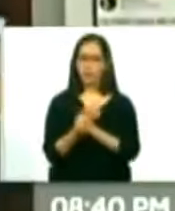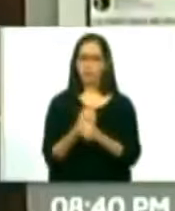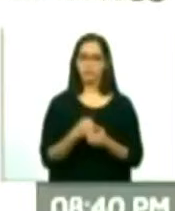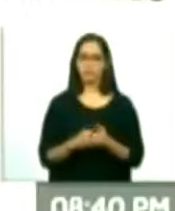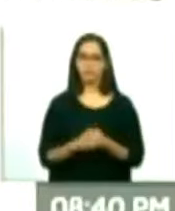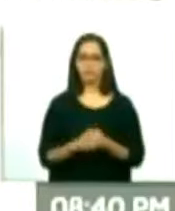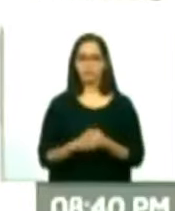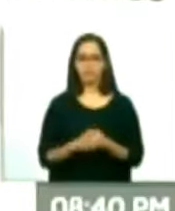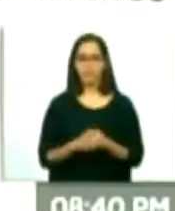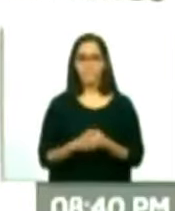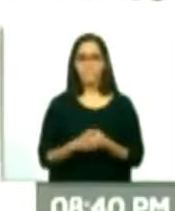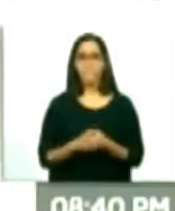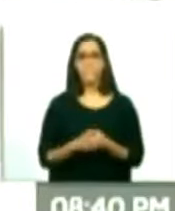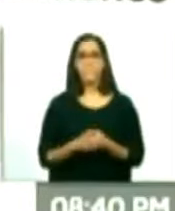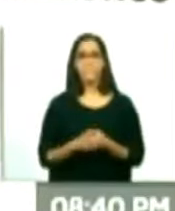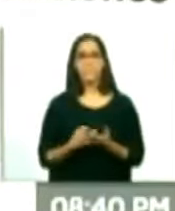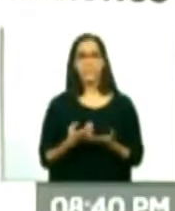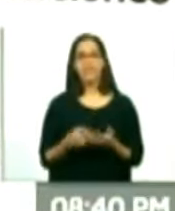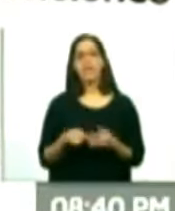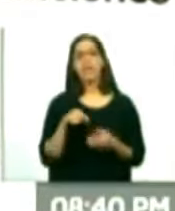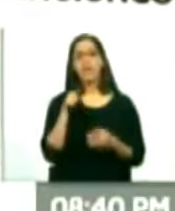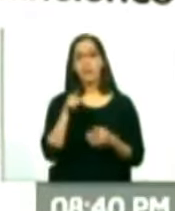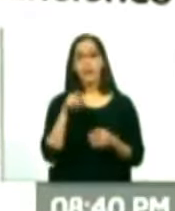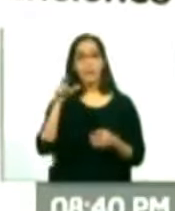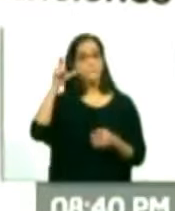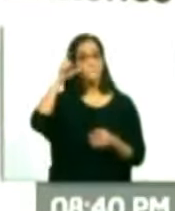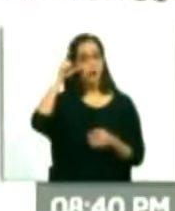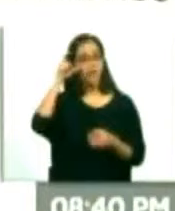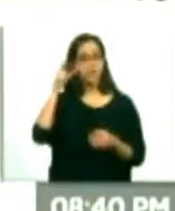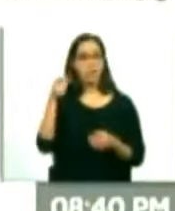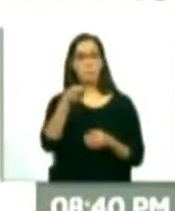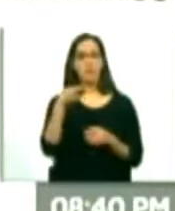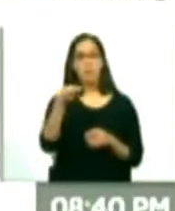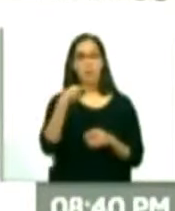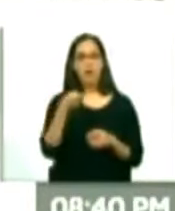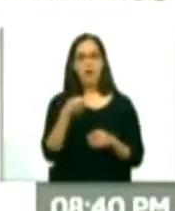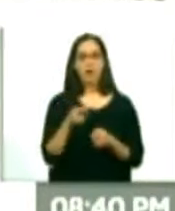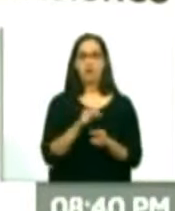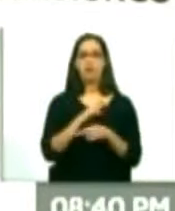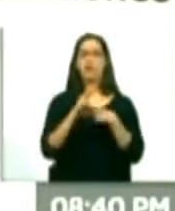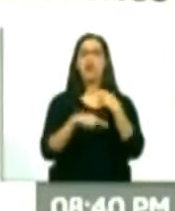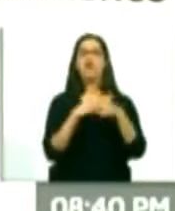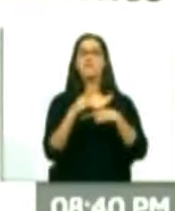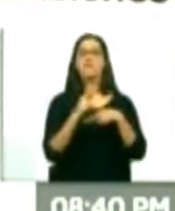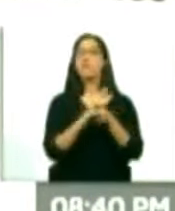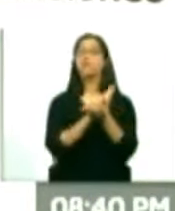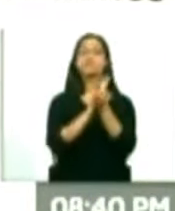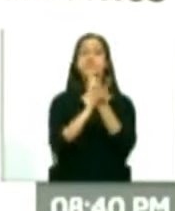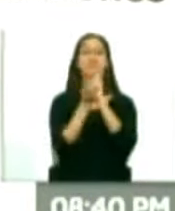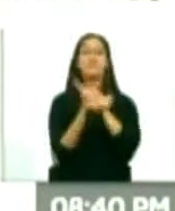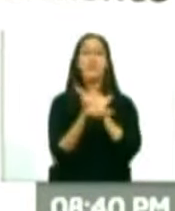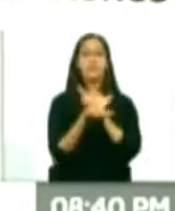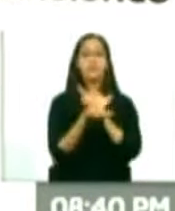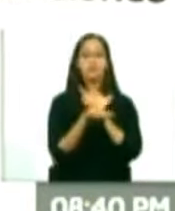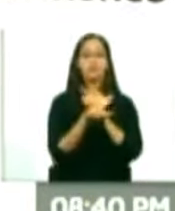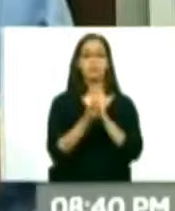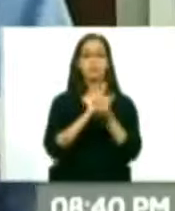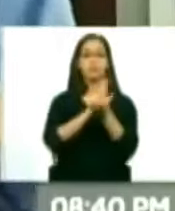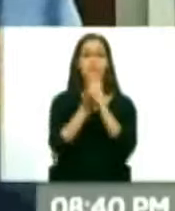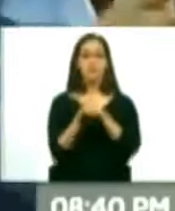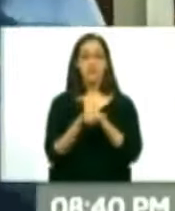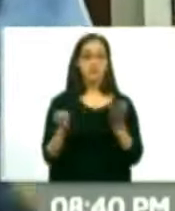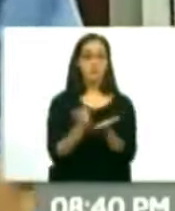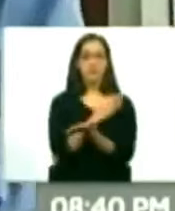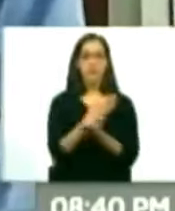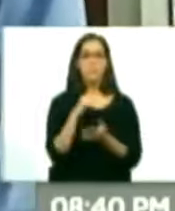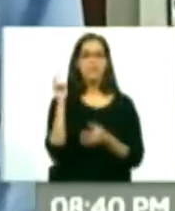La arrogancia del imperio y sus lacayos. Biden buscaría un referéndum revocatorio en Venezuela sin incrementar sanciones. ¿Y cómo